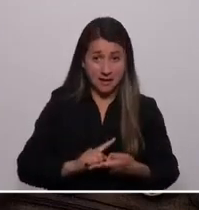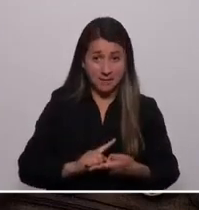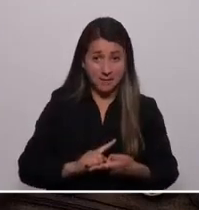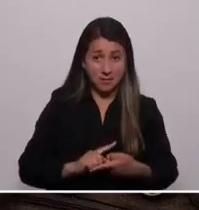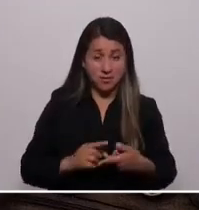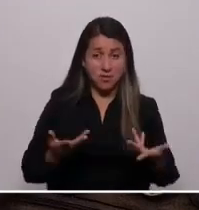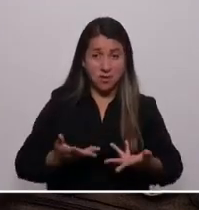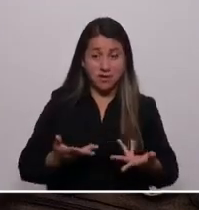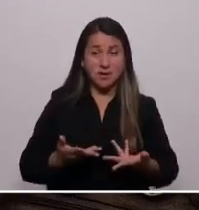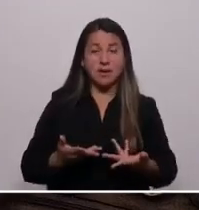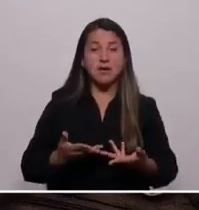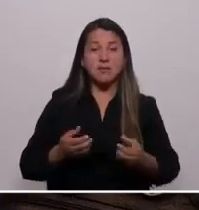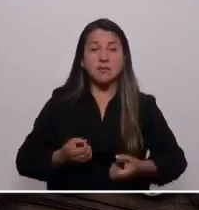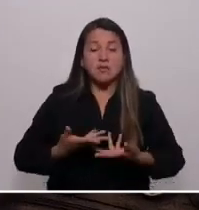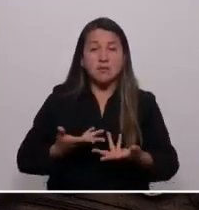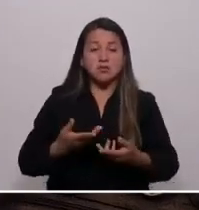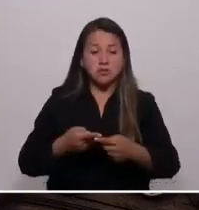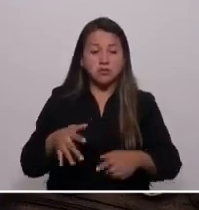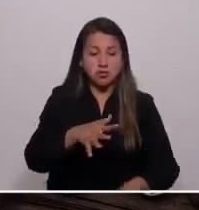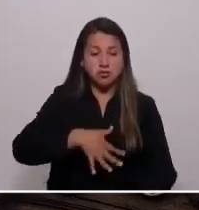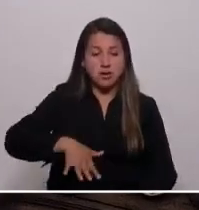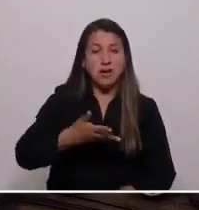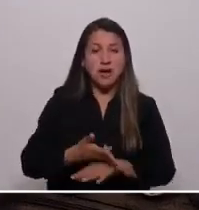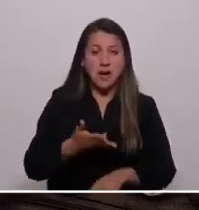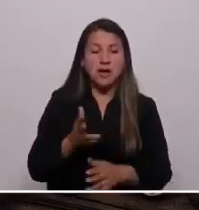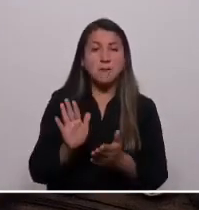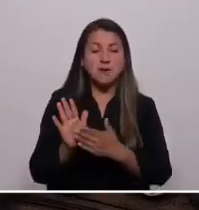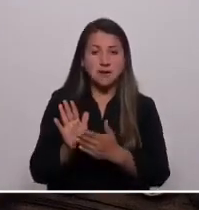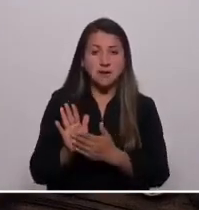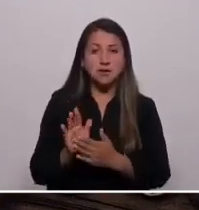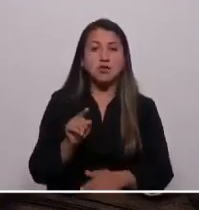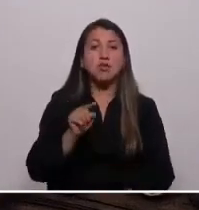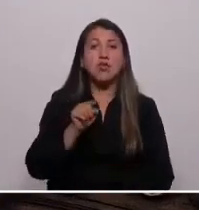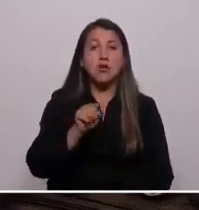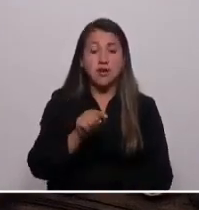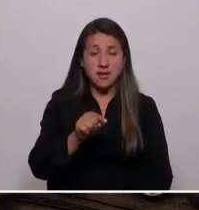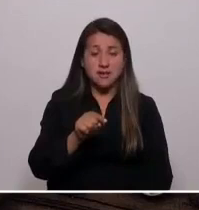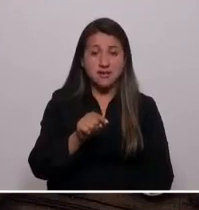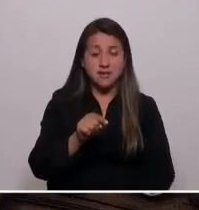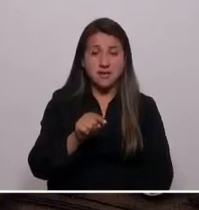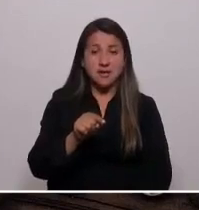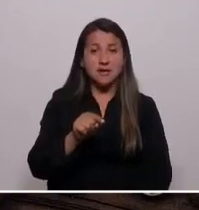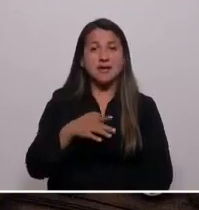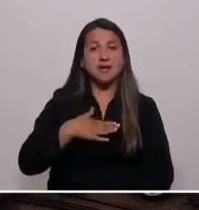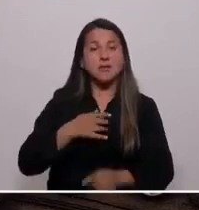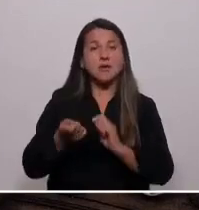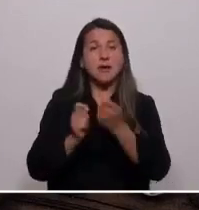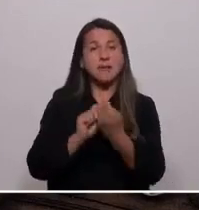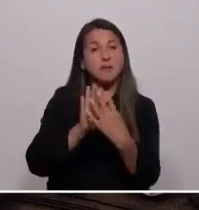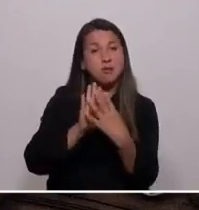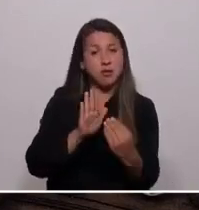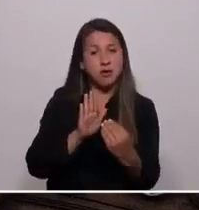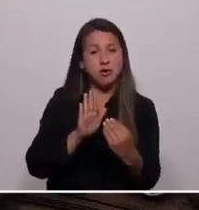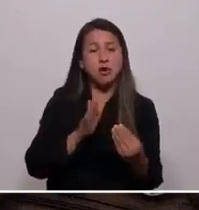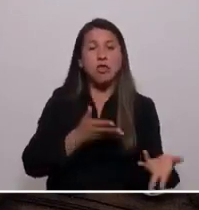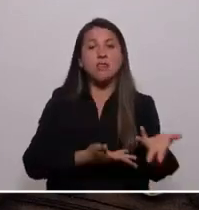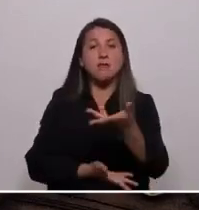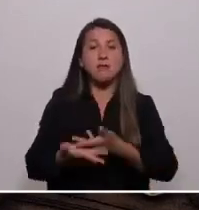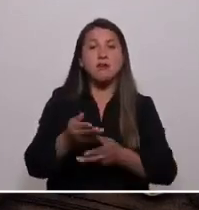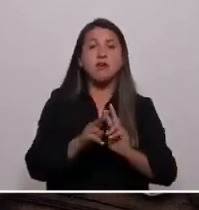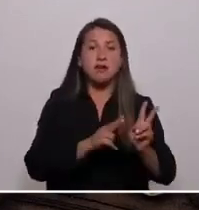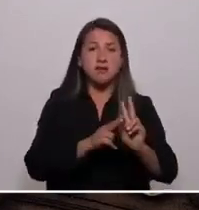movilización social tenemos un mandato y ese es forjar los cimientos para cambiar el modelo de volver lo que ha sido